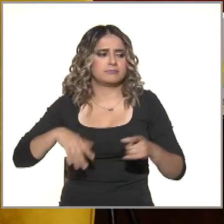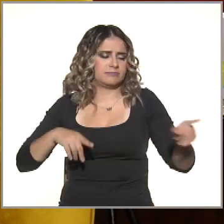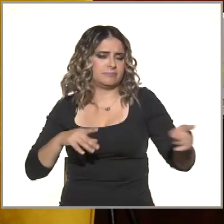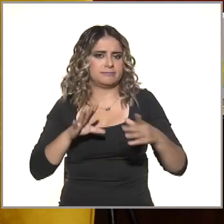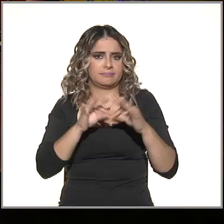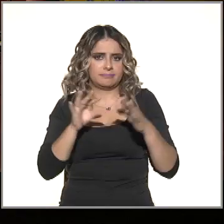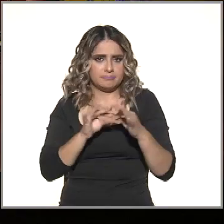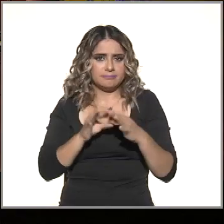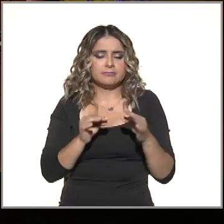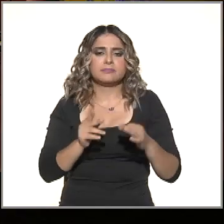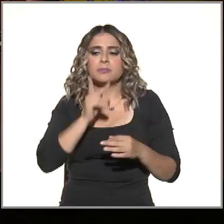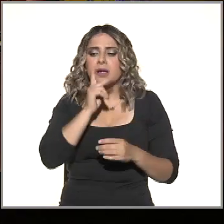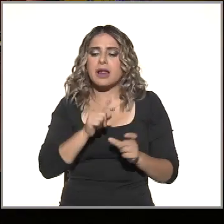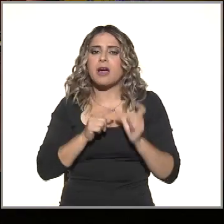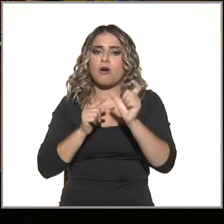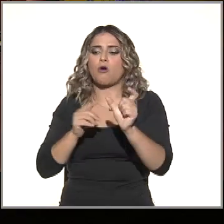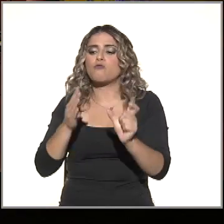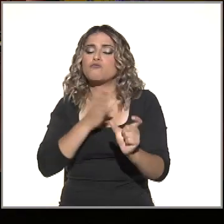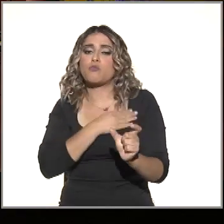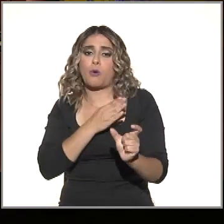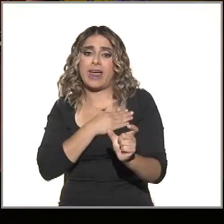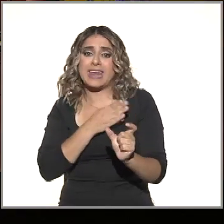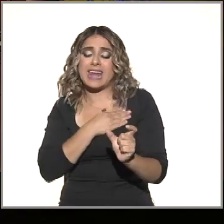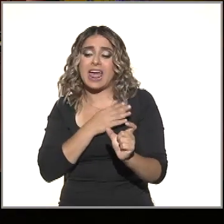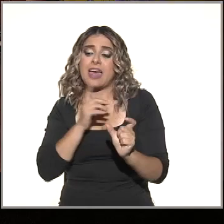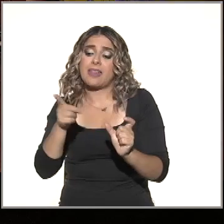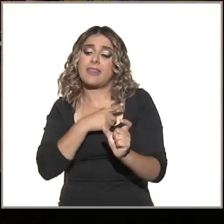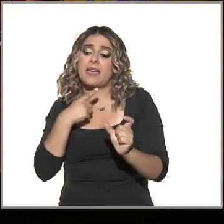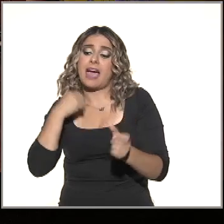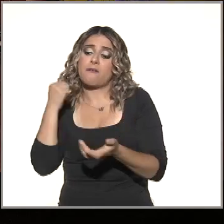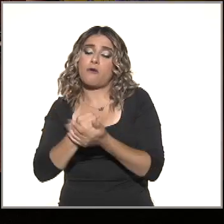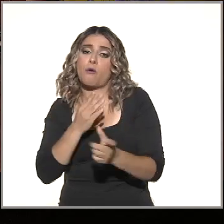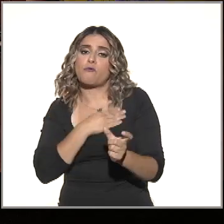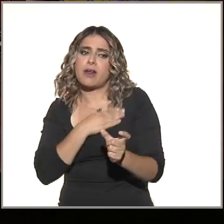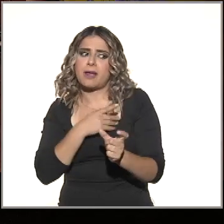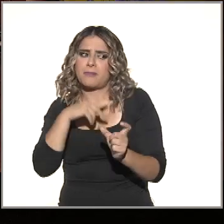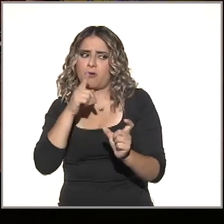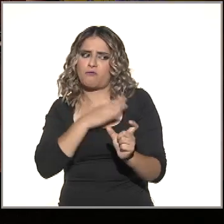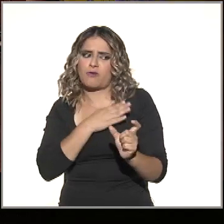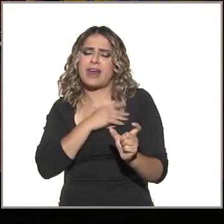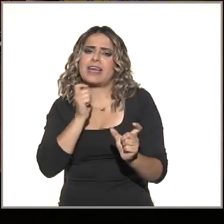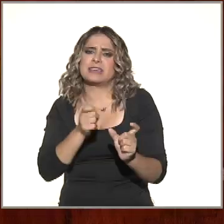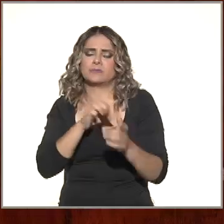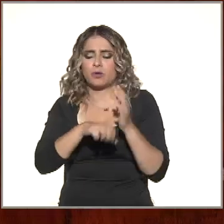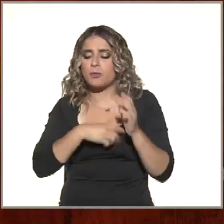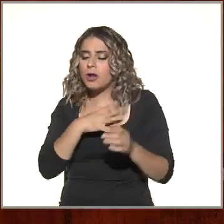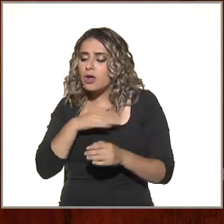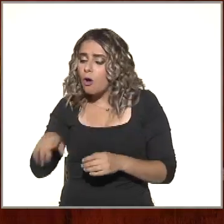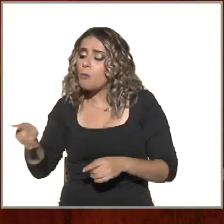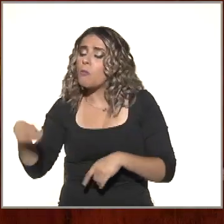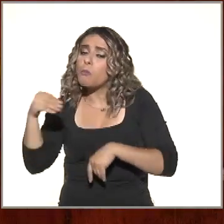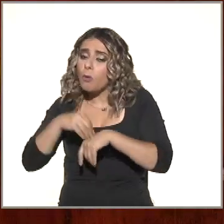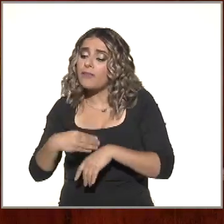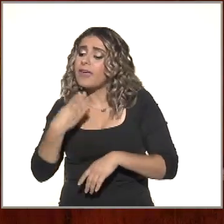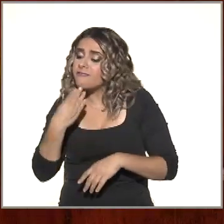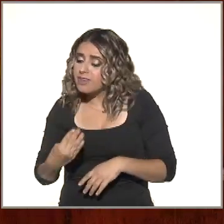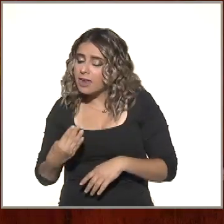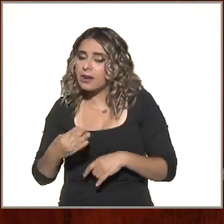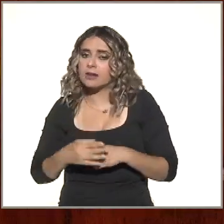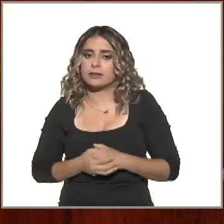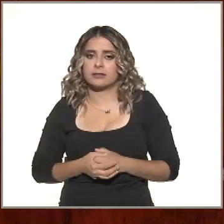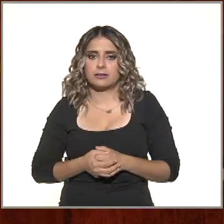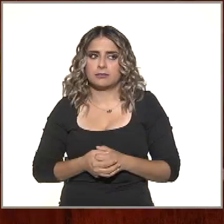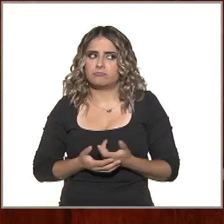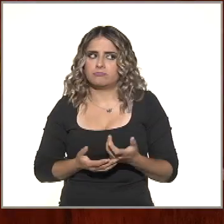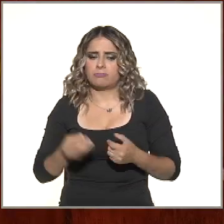decías, la palabra buena puede ser enorme. O sea, ¿a qué te refieres? Cuando le dices a tu hijo, pórtate bien, ¿no? Pues,